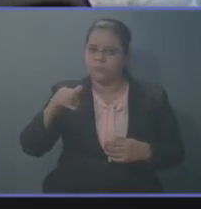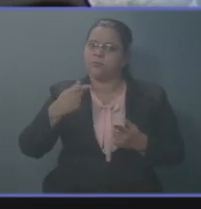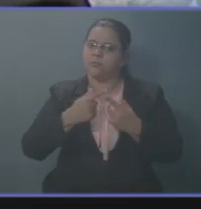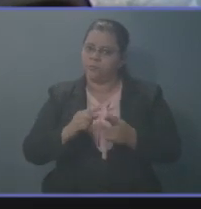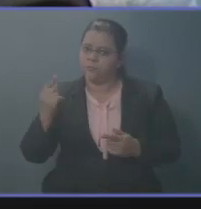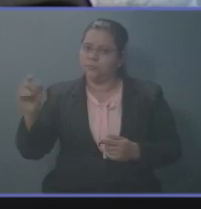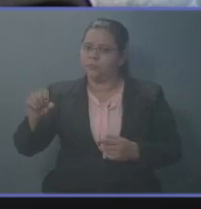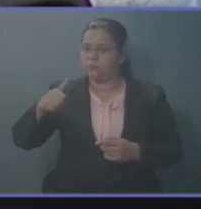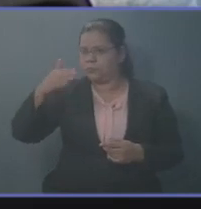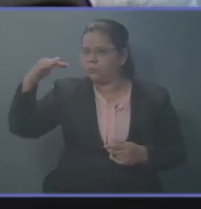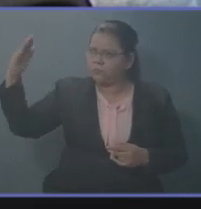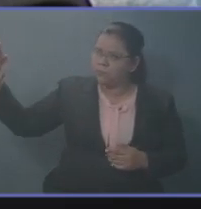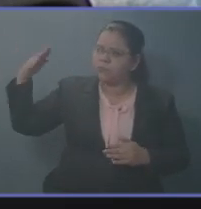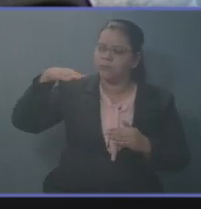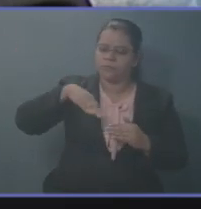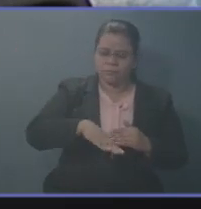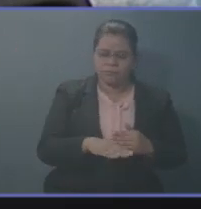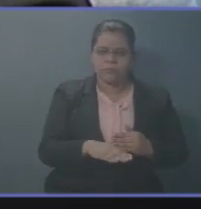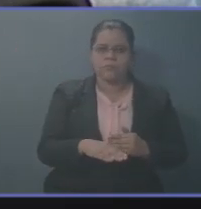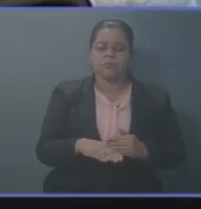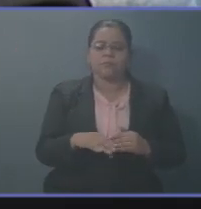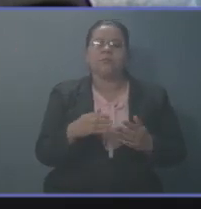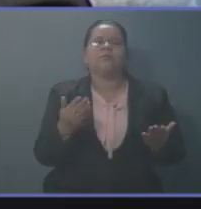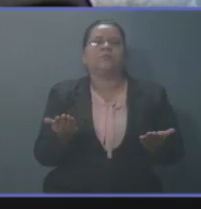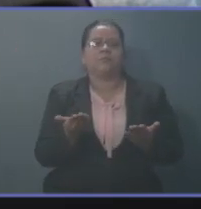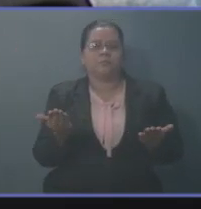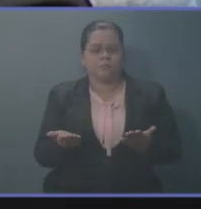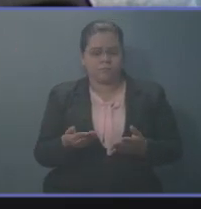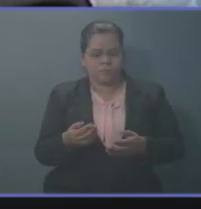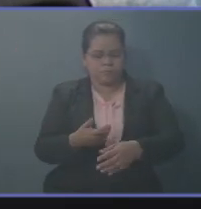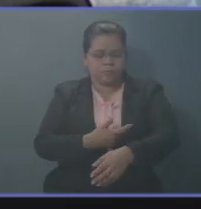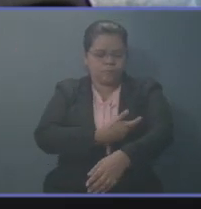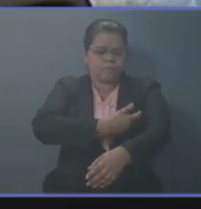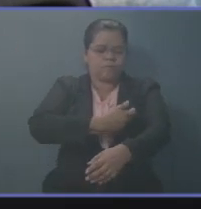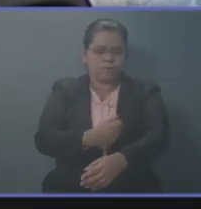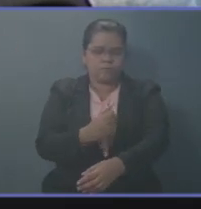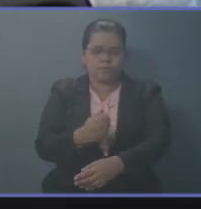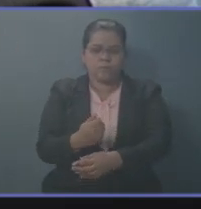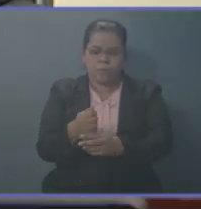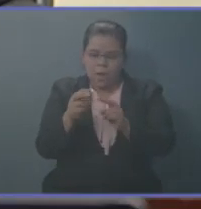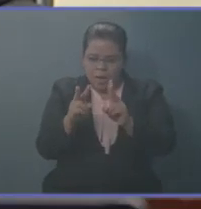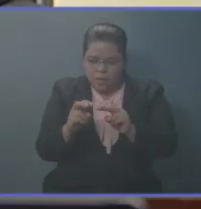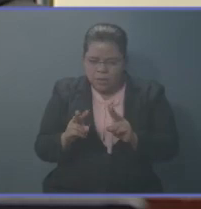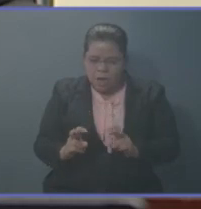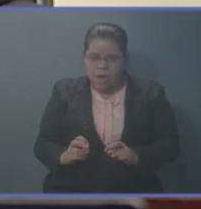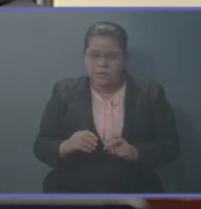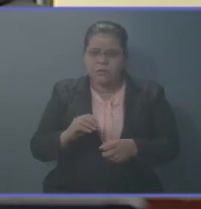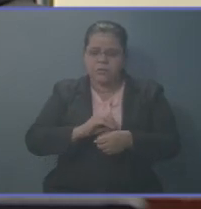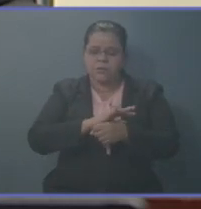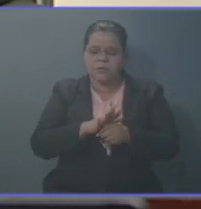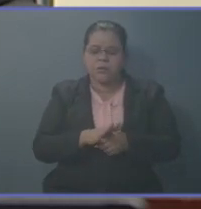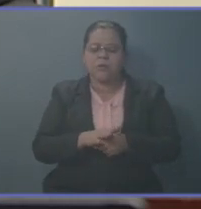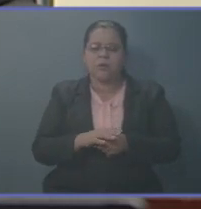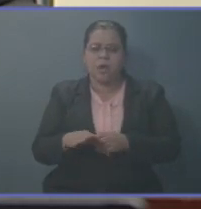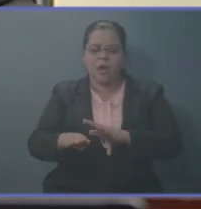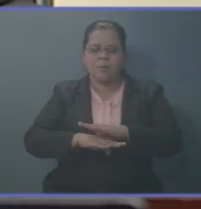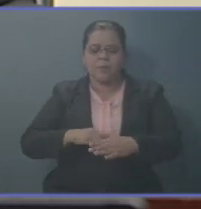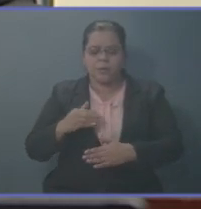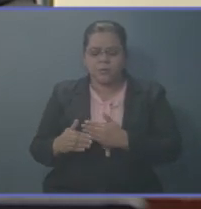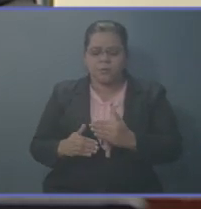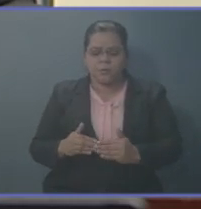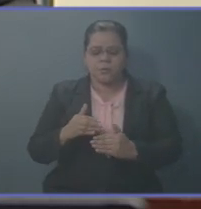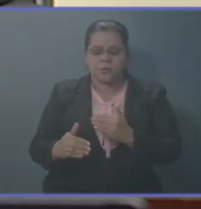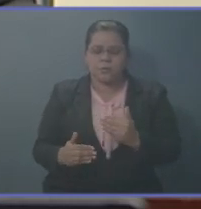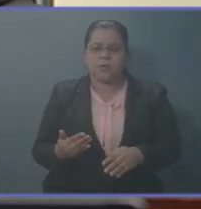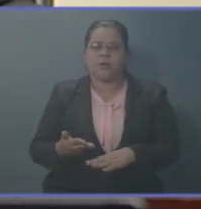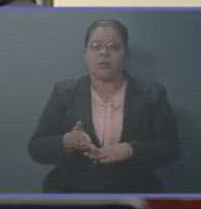territorio provenientes del extranjero deberán hacerles la prueba de COVID-19 de conformidad a los protocolos dictados